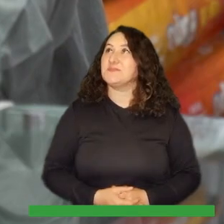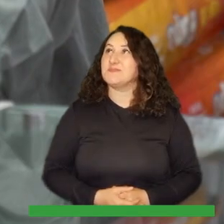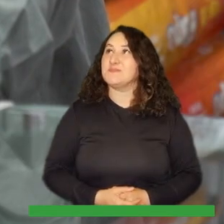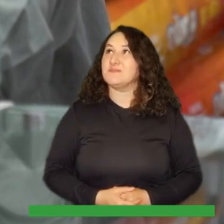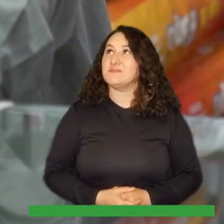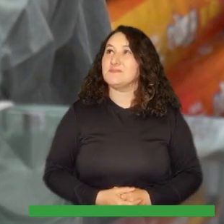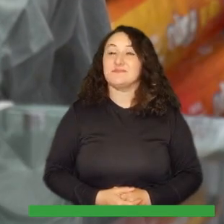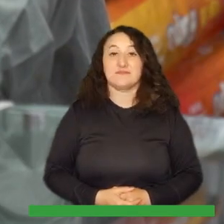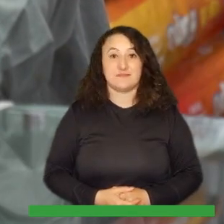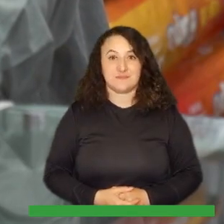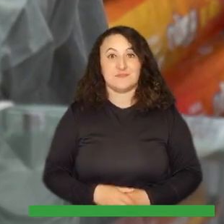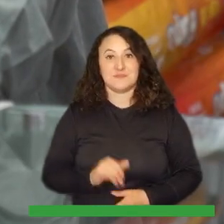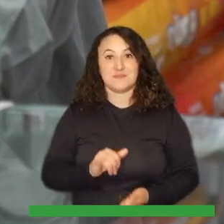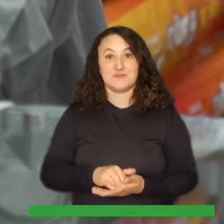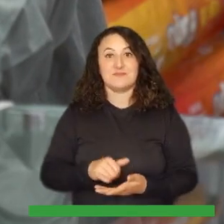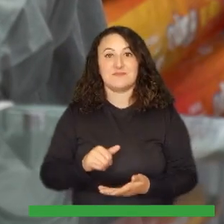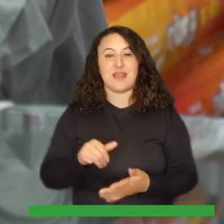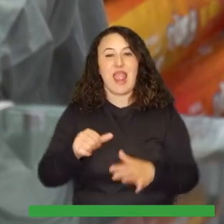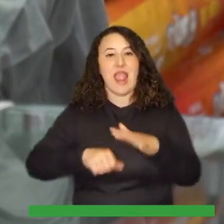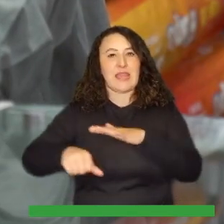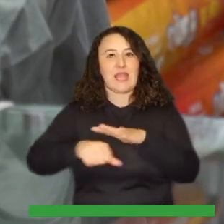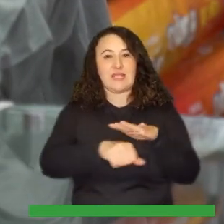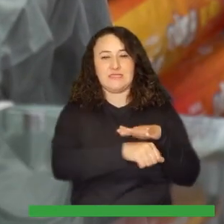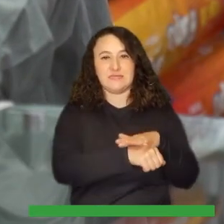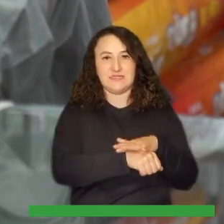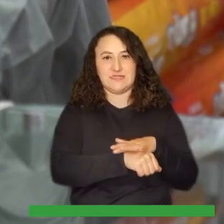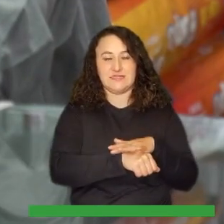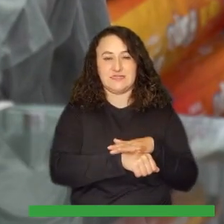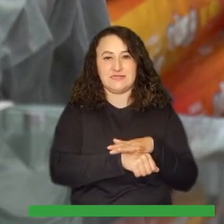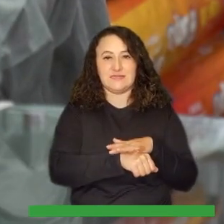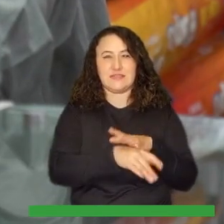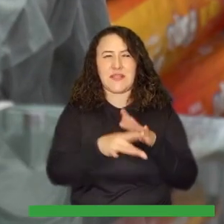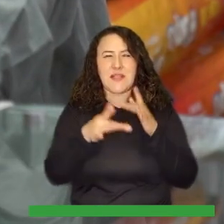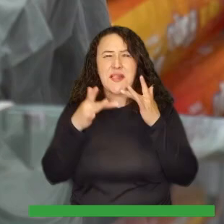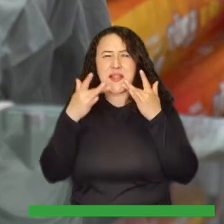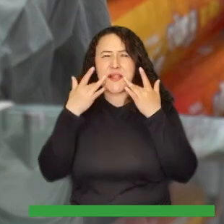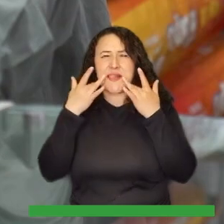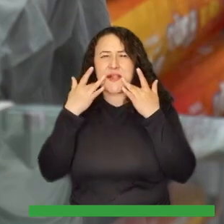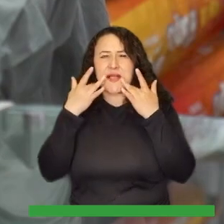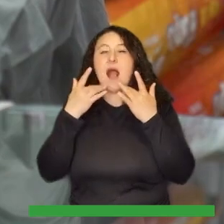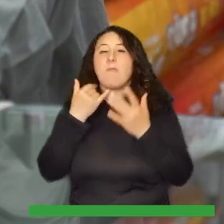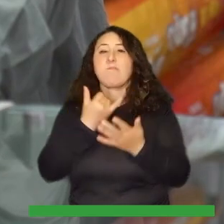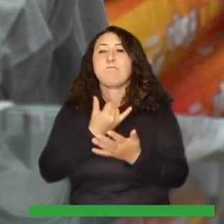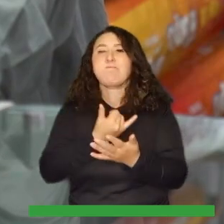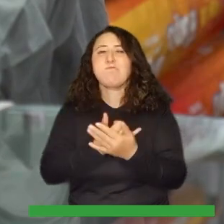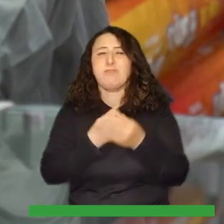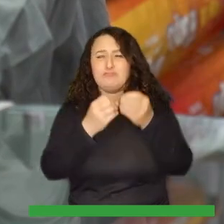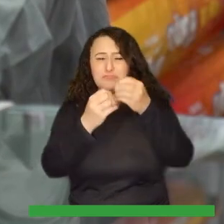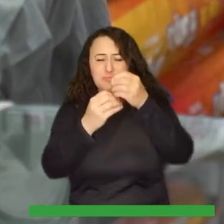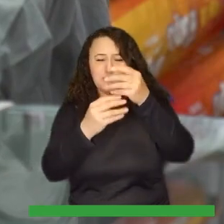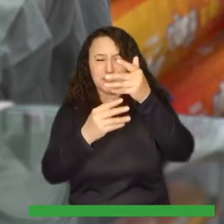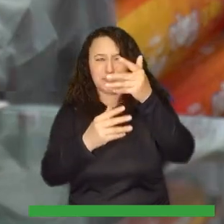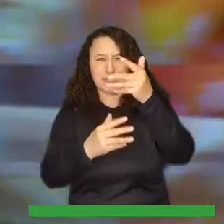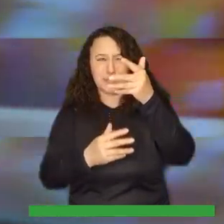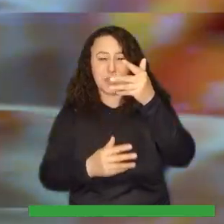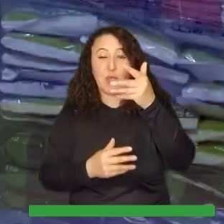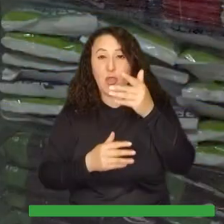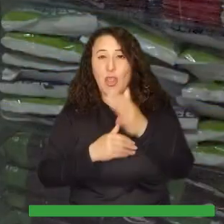www.ica.gov.co, allí en la sección de áreas y no cuida, pueden encontrar toda la relación de